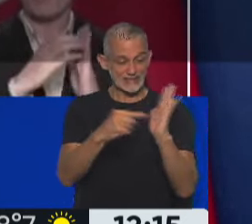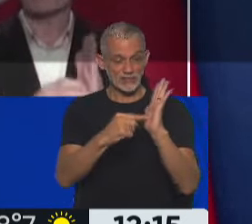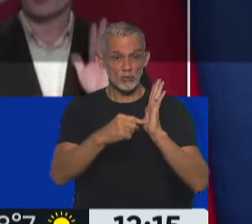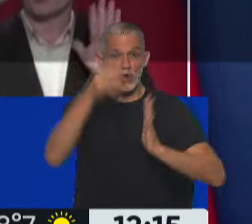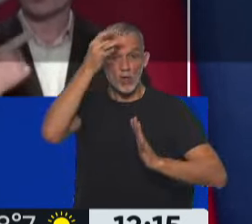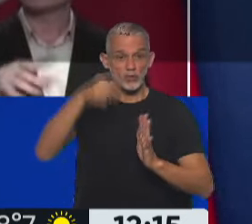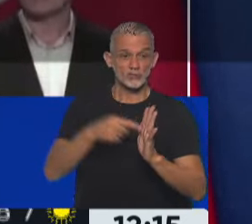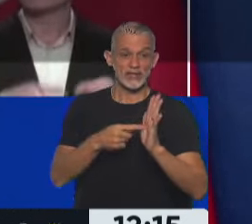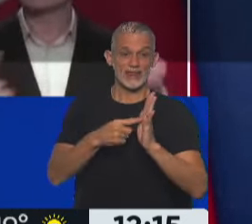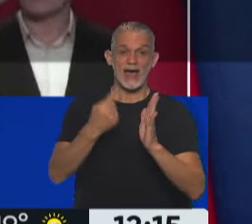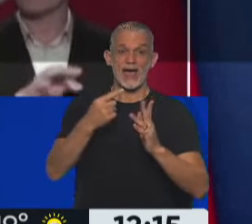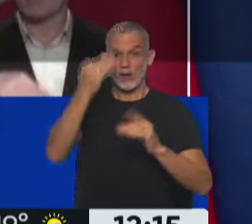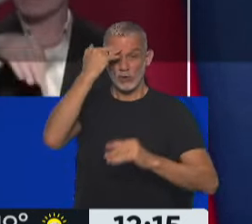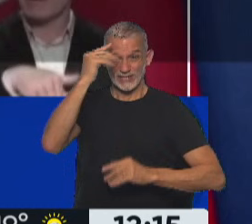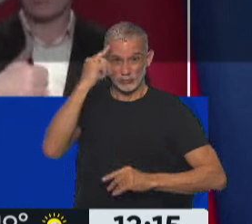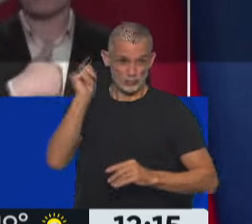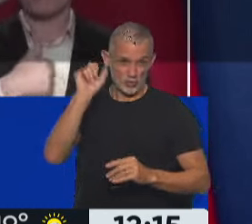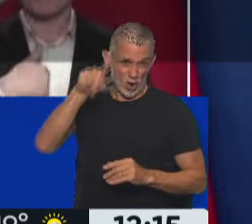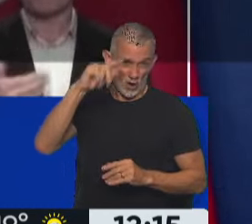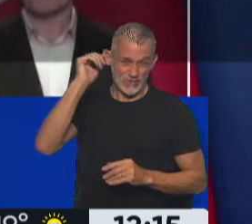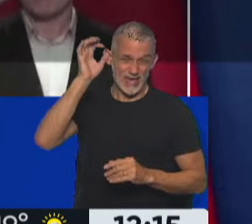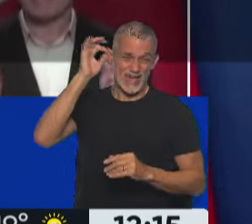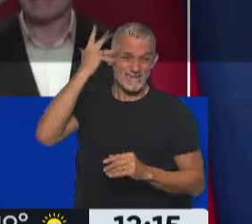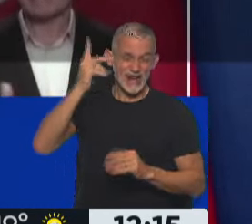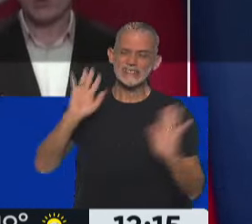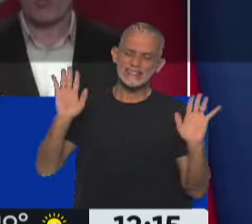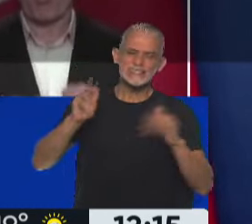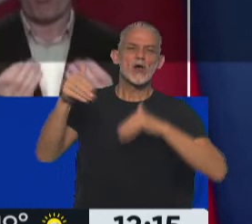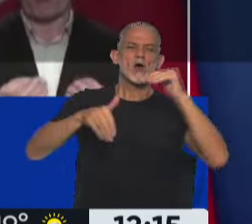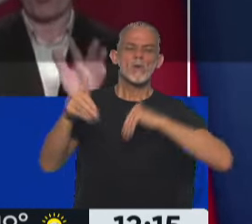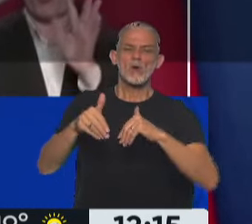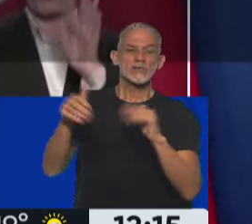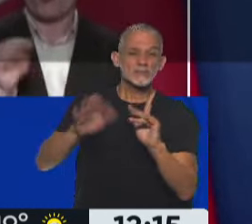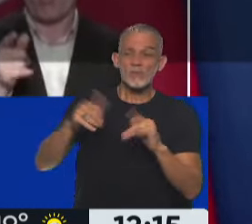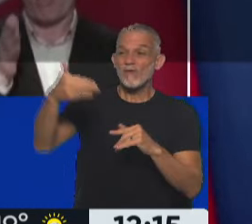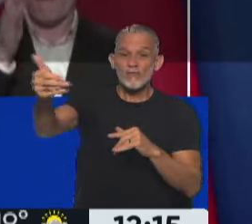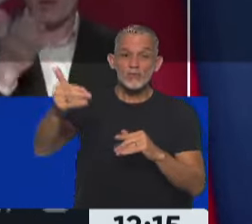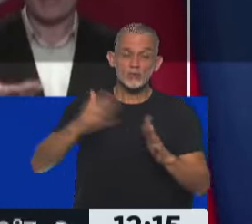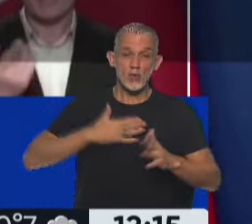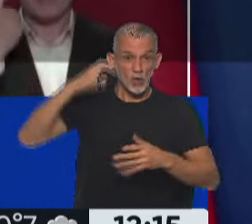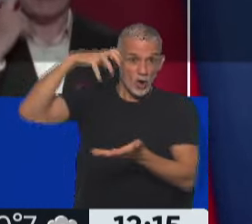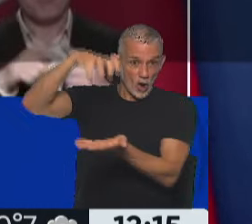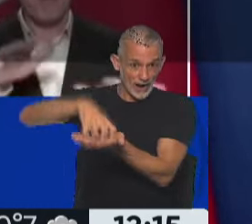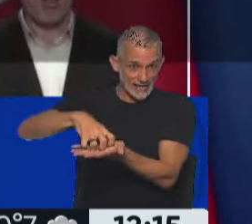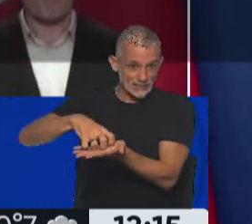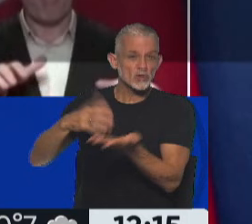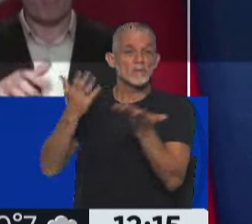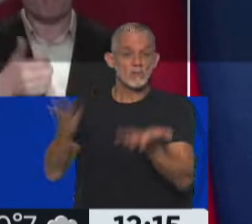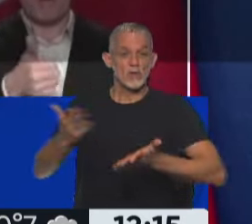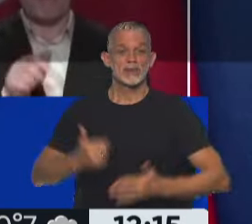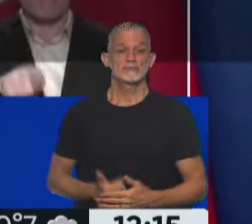Constitution, j'ai décidé de vous redonner le choix de notre avenir parlementaire par le